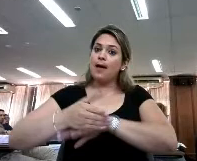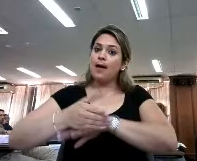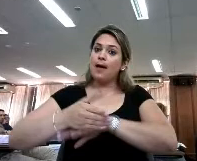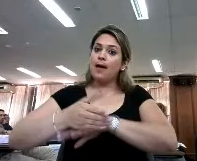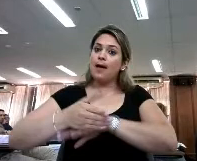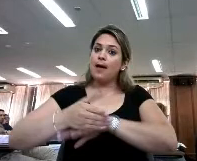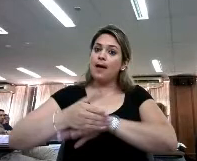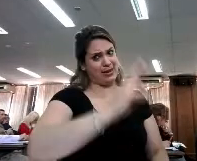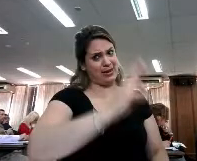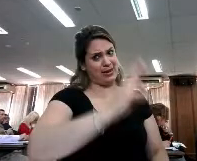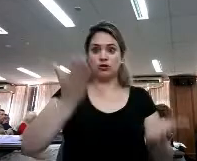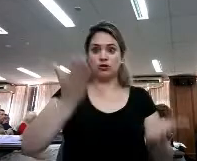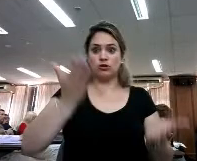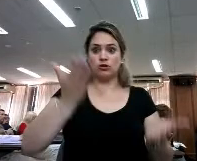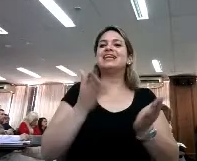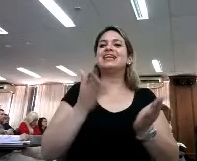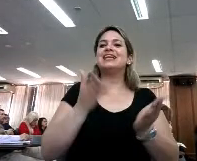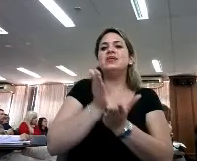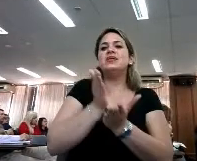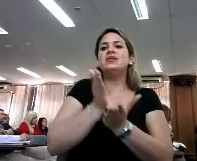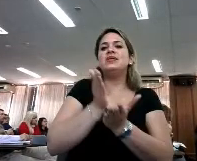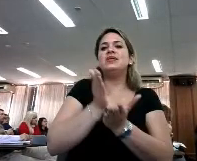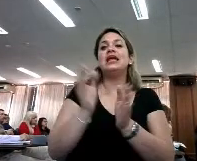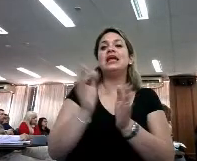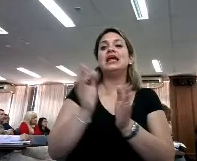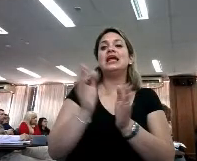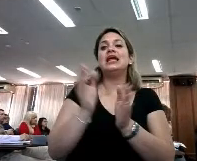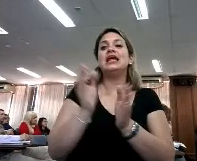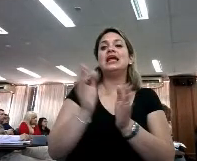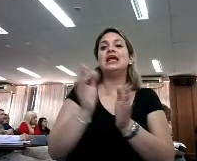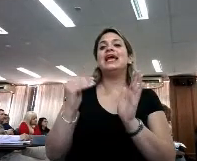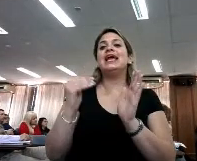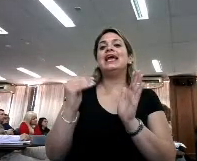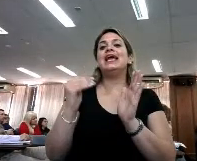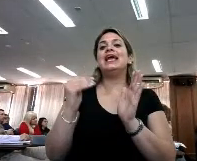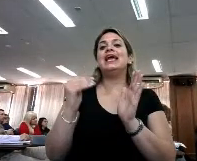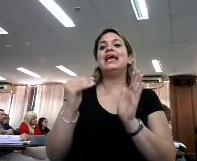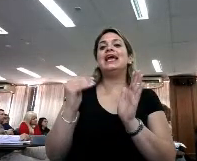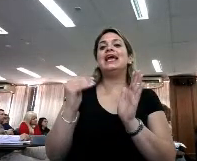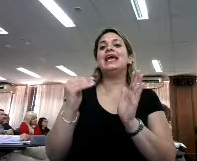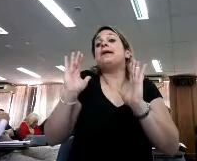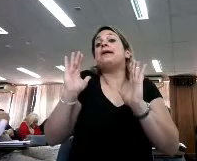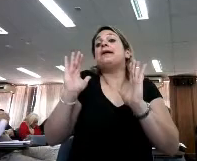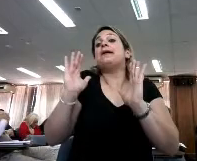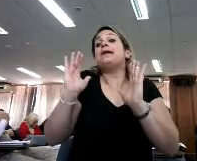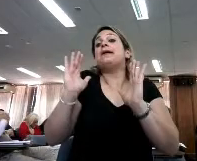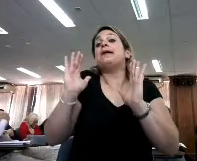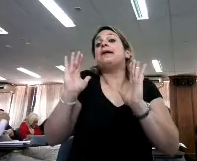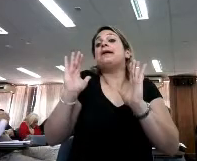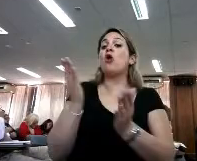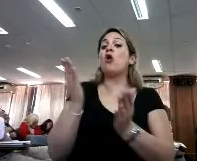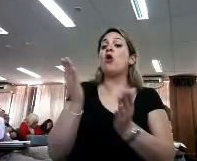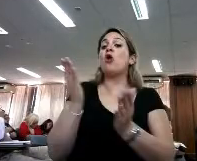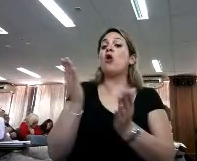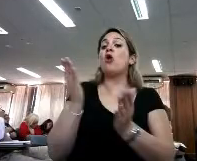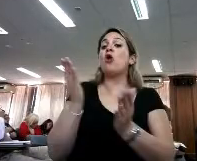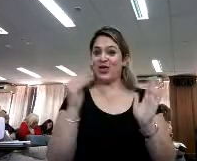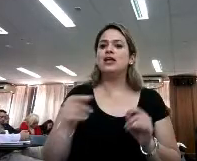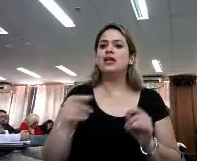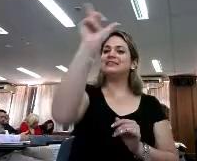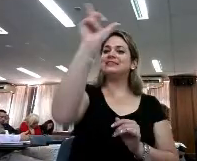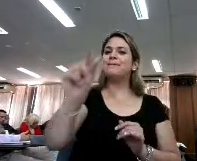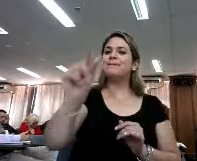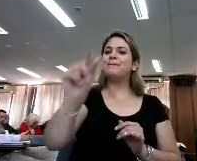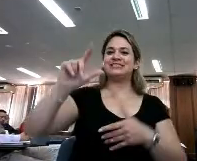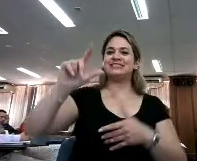llamamos el sistema de limitaciones y excepciones a los derechos de autor y a los derechos conexos. Básicamente, todos nuestros países,